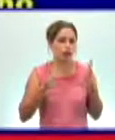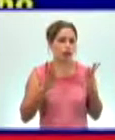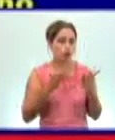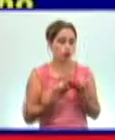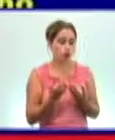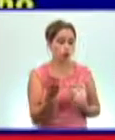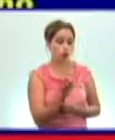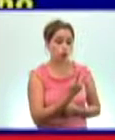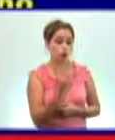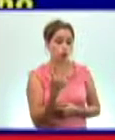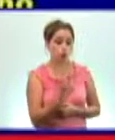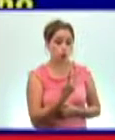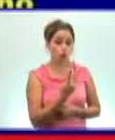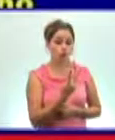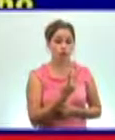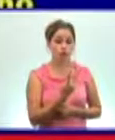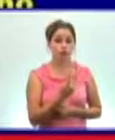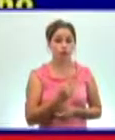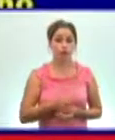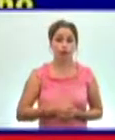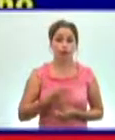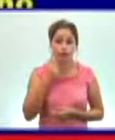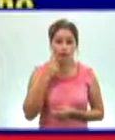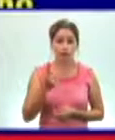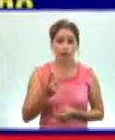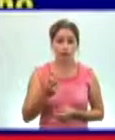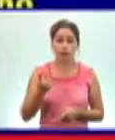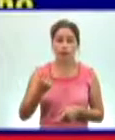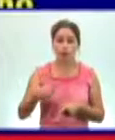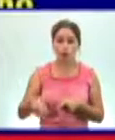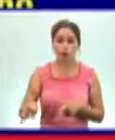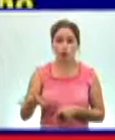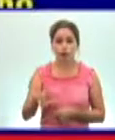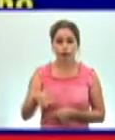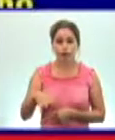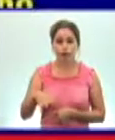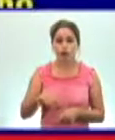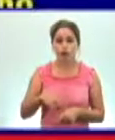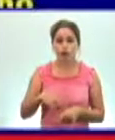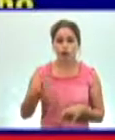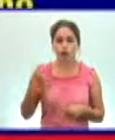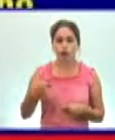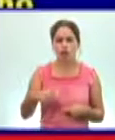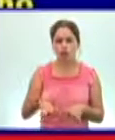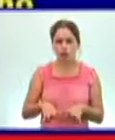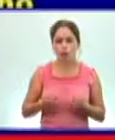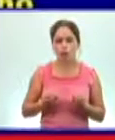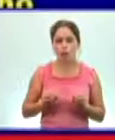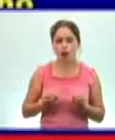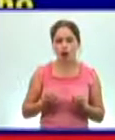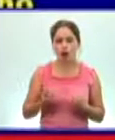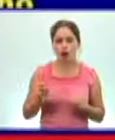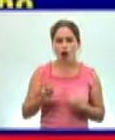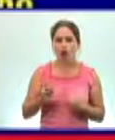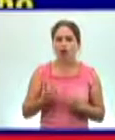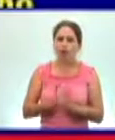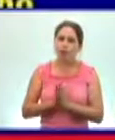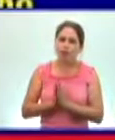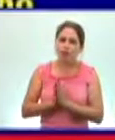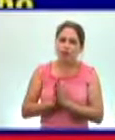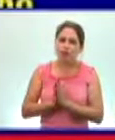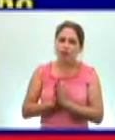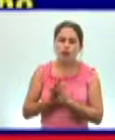otro. Fíjense, sin embargo, en otro momento dice, los derechos se toman, no se piden, se arrancan, no se